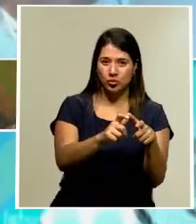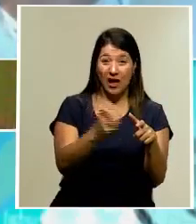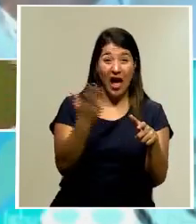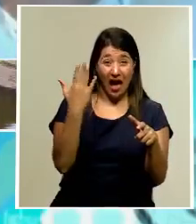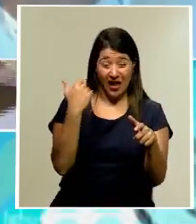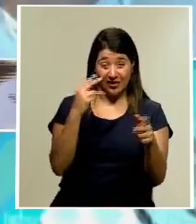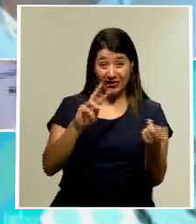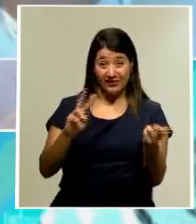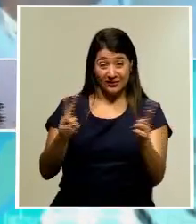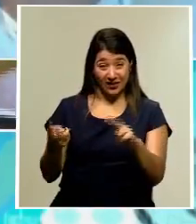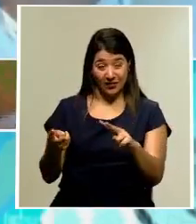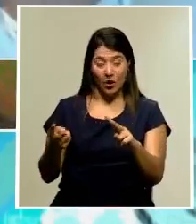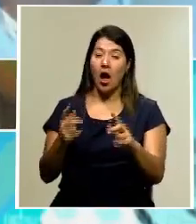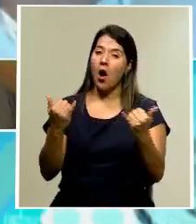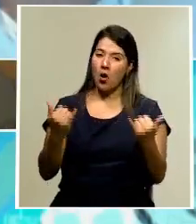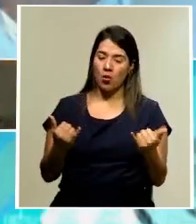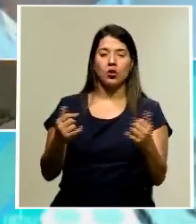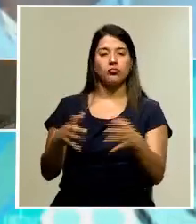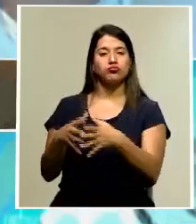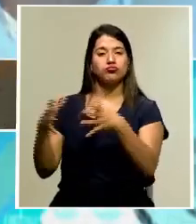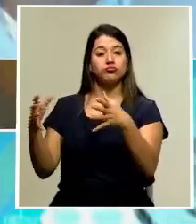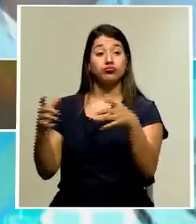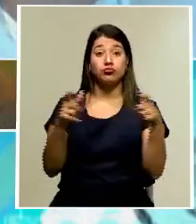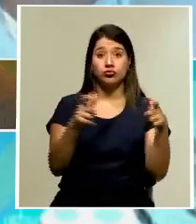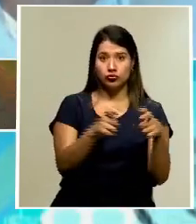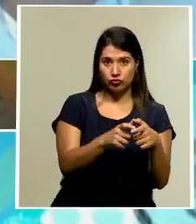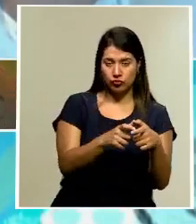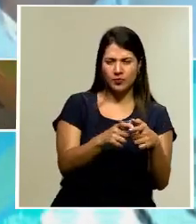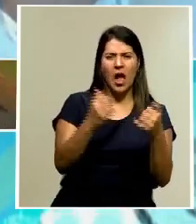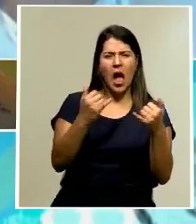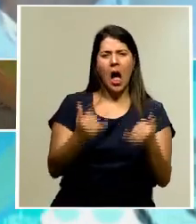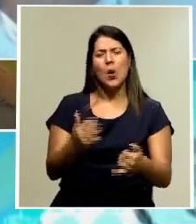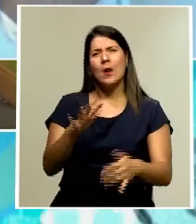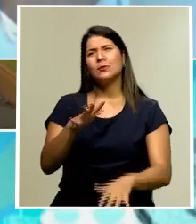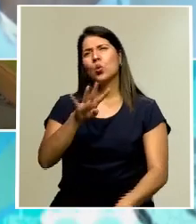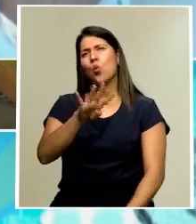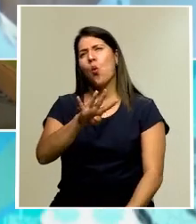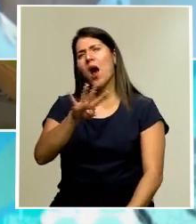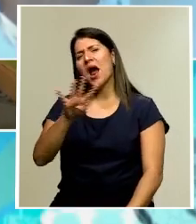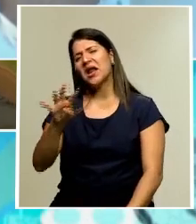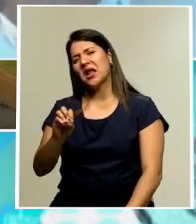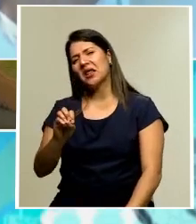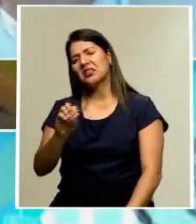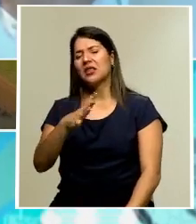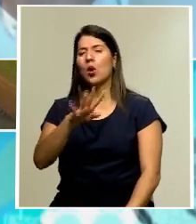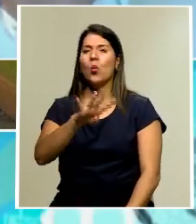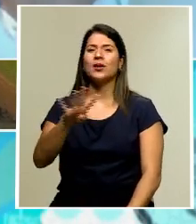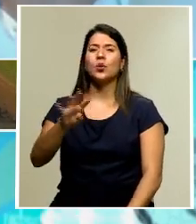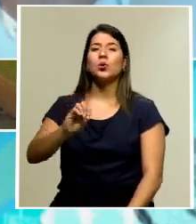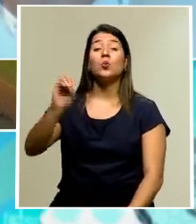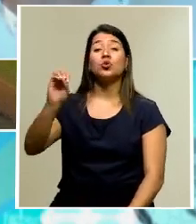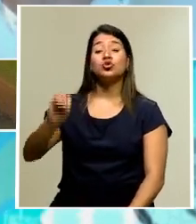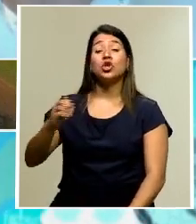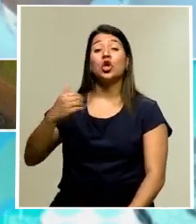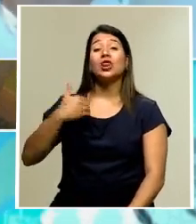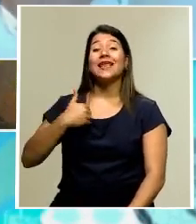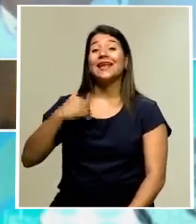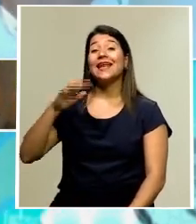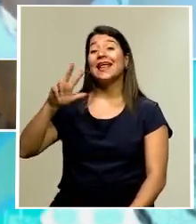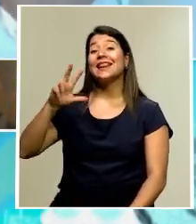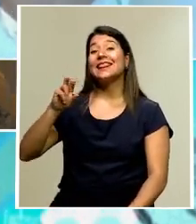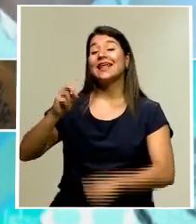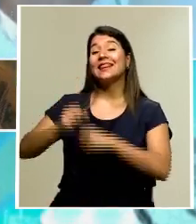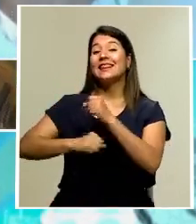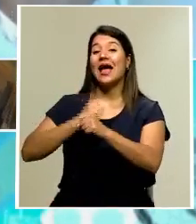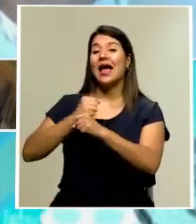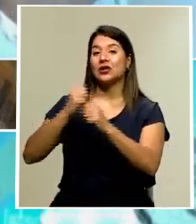y más de un 40-44% de la población tiene 31 años o más de la población. Ya la